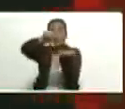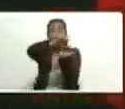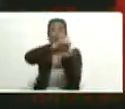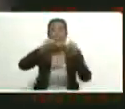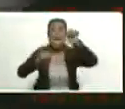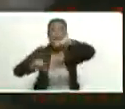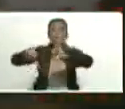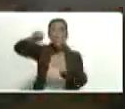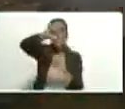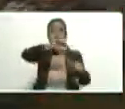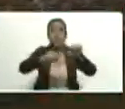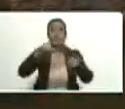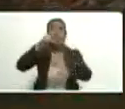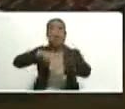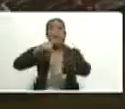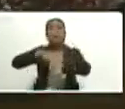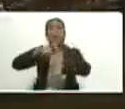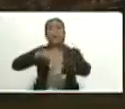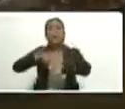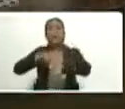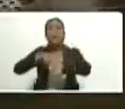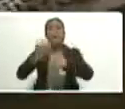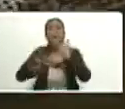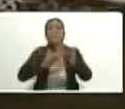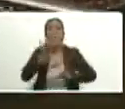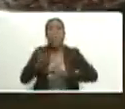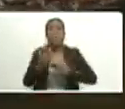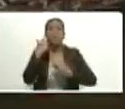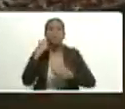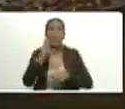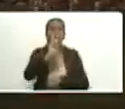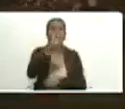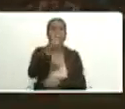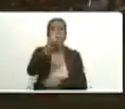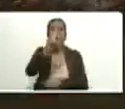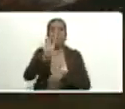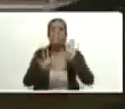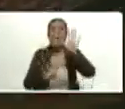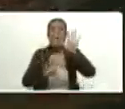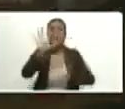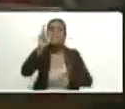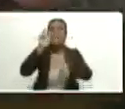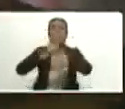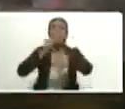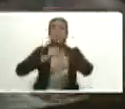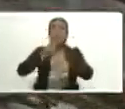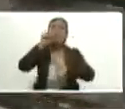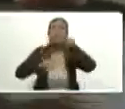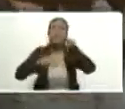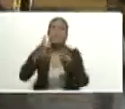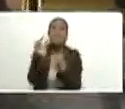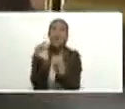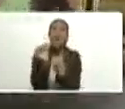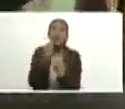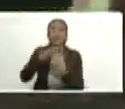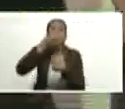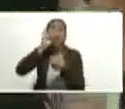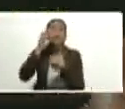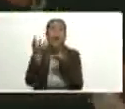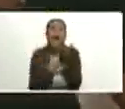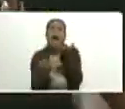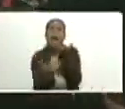químico que se ¿Cuánto tiempo se tosta ahí? Aproximadamente entre 12 a 15 minutos dependiendo del perfil de tostado. Correcto. ¿A qué